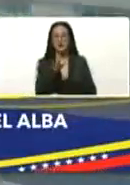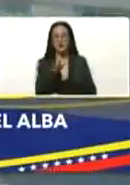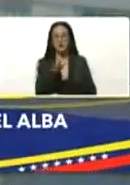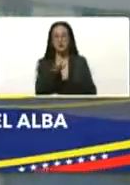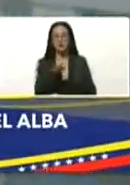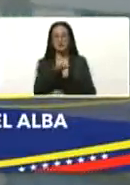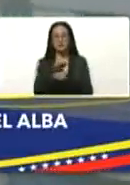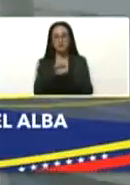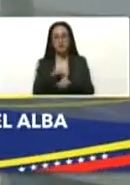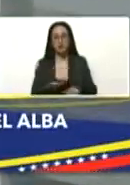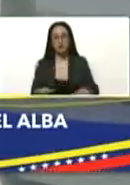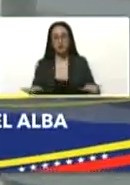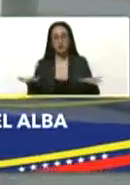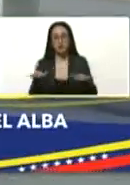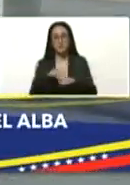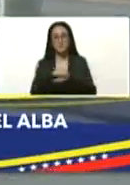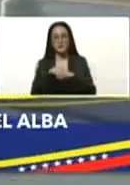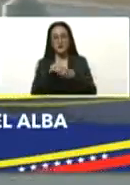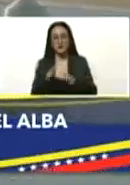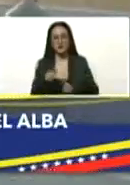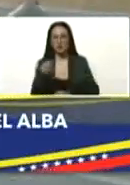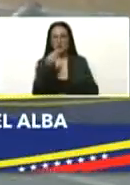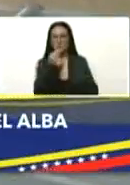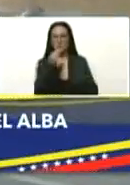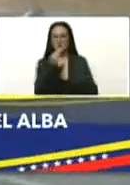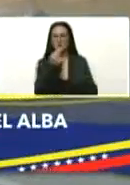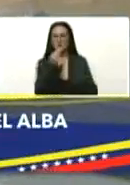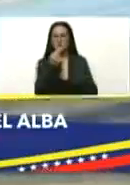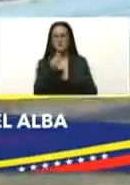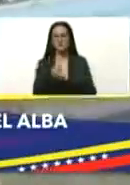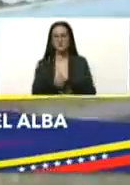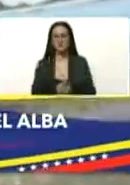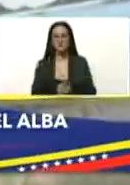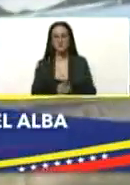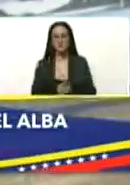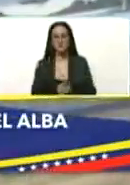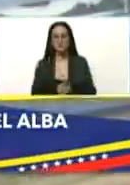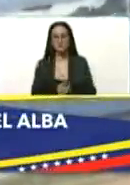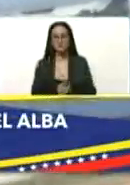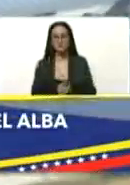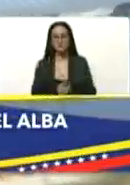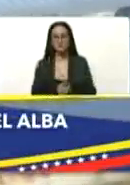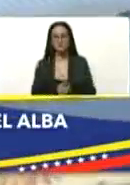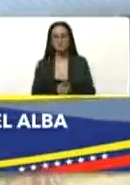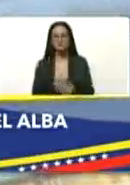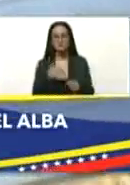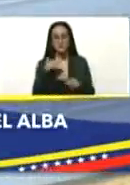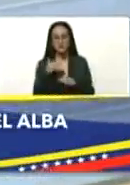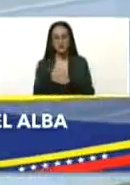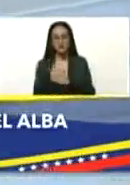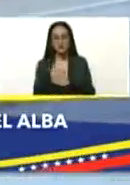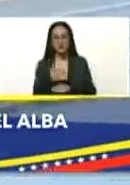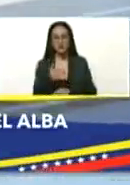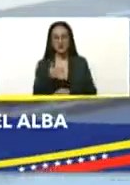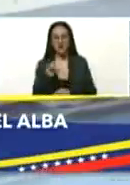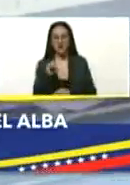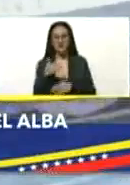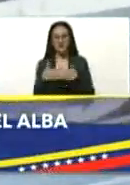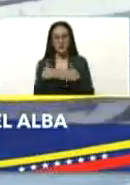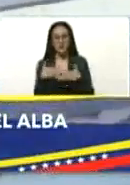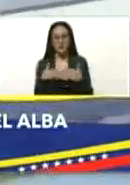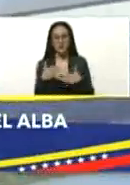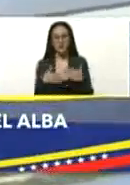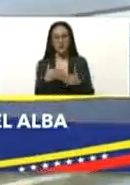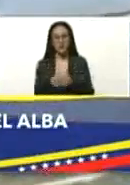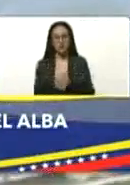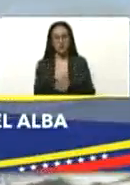y es distribuido a través del Ministerio de Alimentación. Asimismo, tenemos esta unidad de producción que